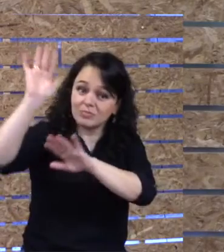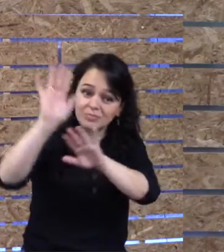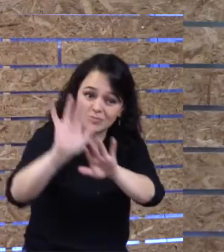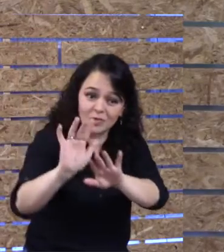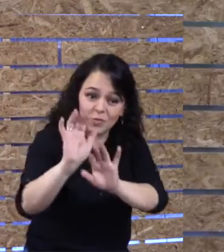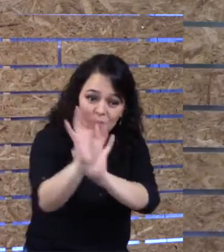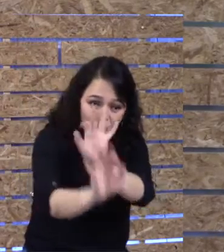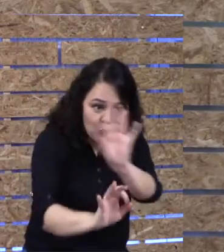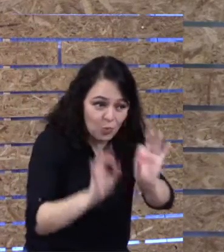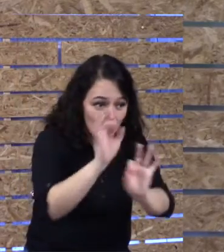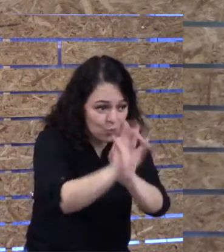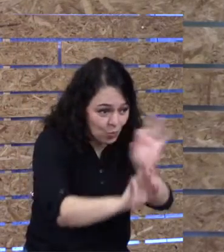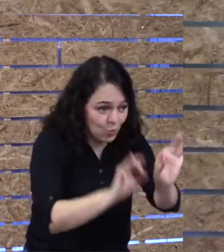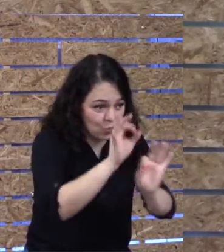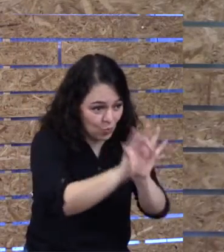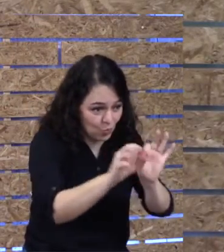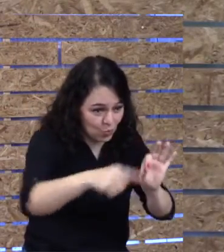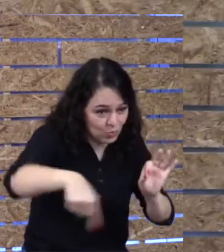Segunda conclusión.